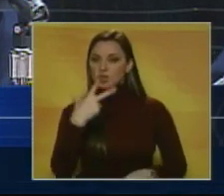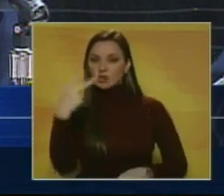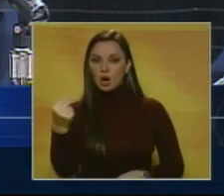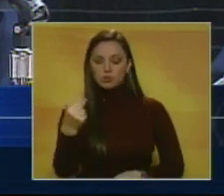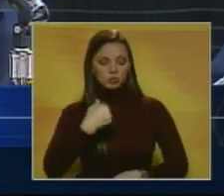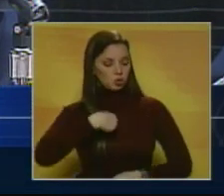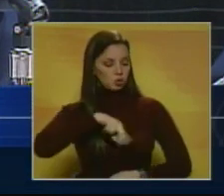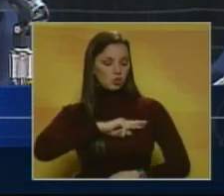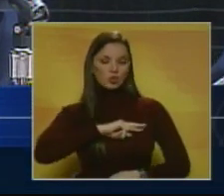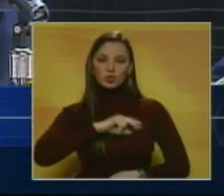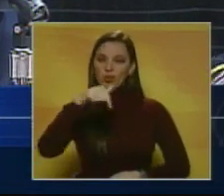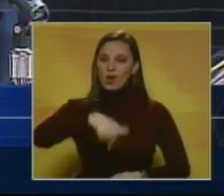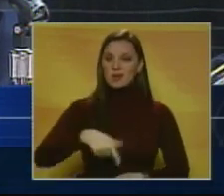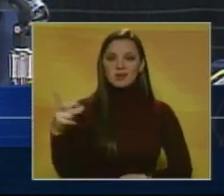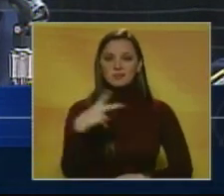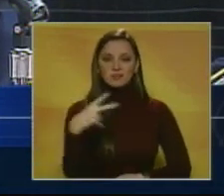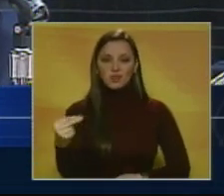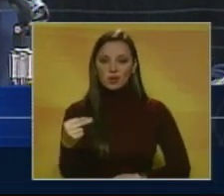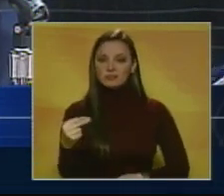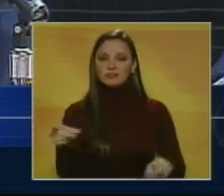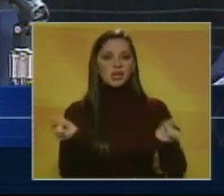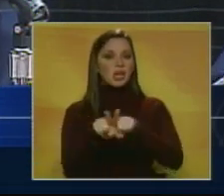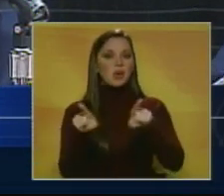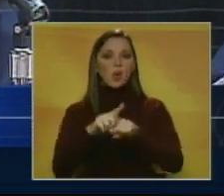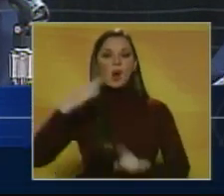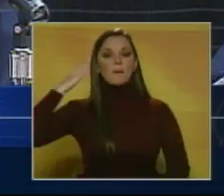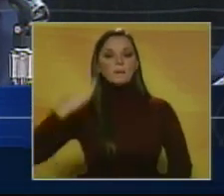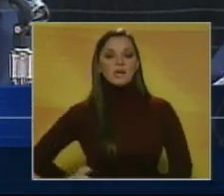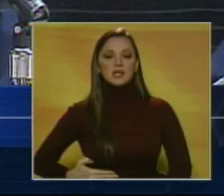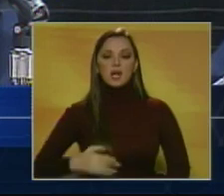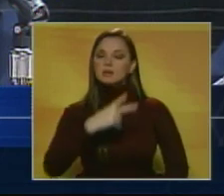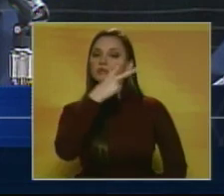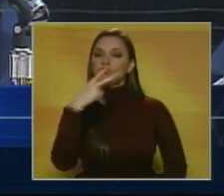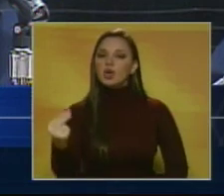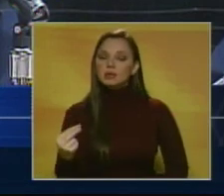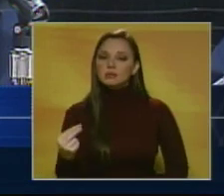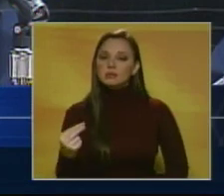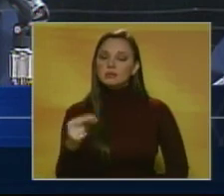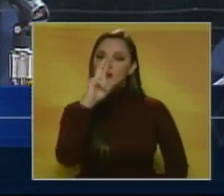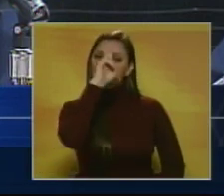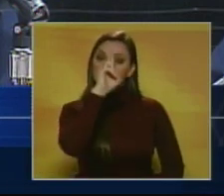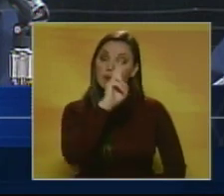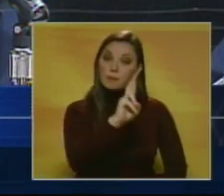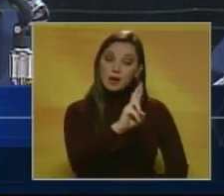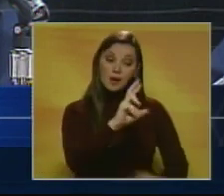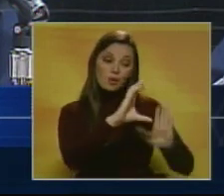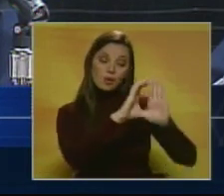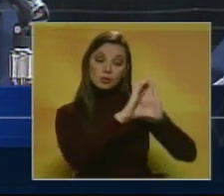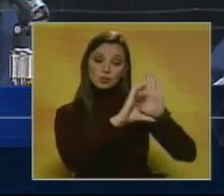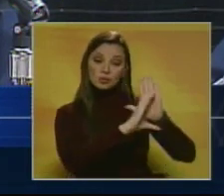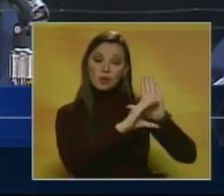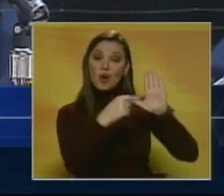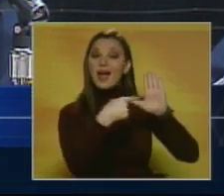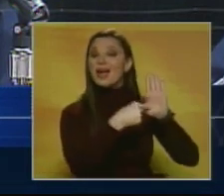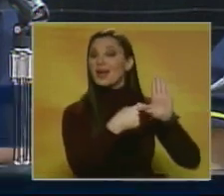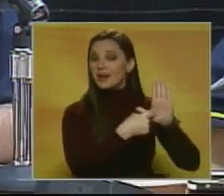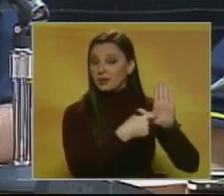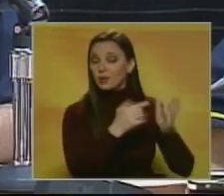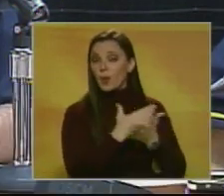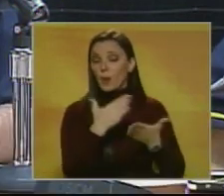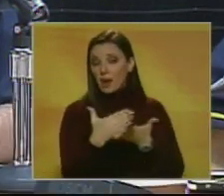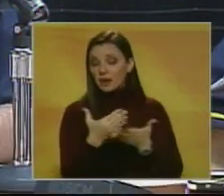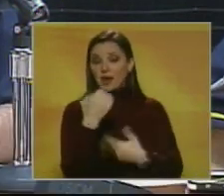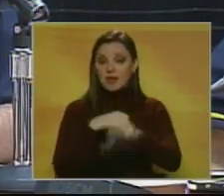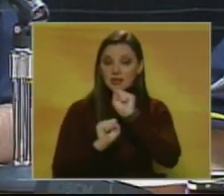comportamiento ni vamos a convertirnos en un cuartel. El respeto a la Constitución forma parte de las actuales